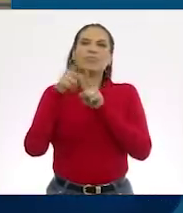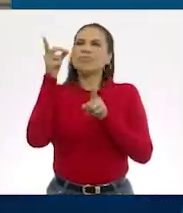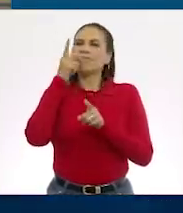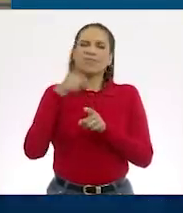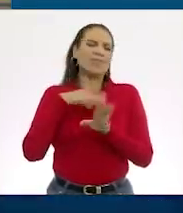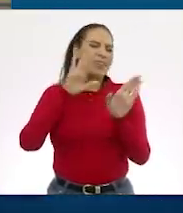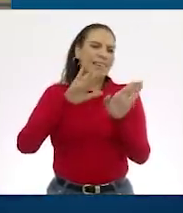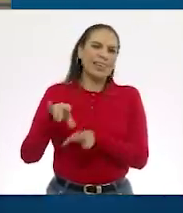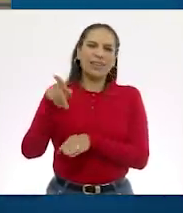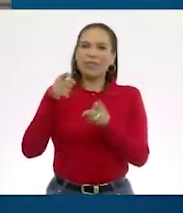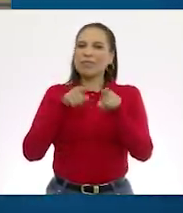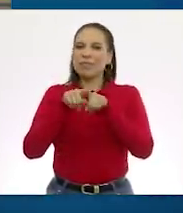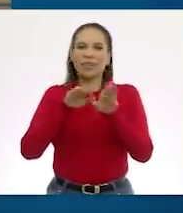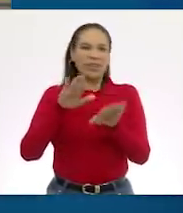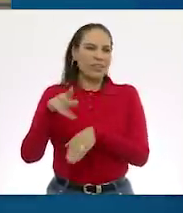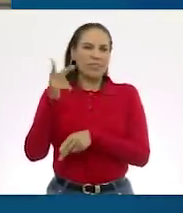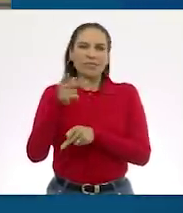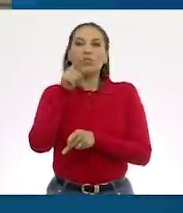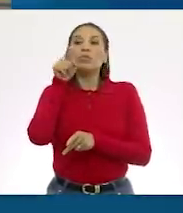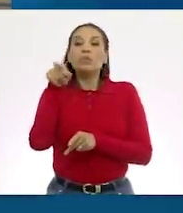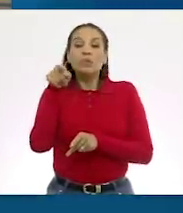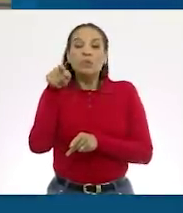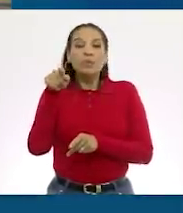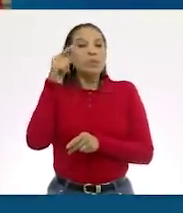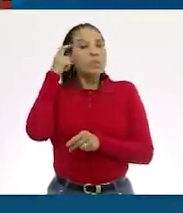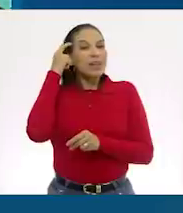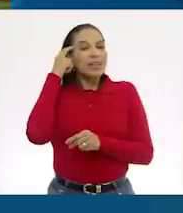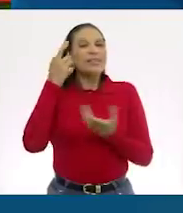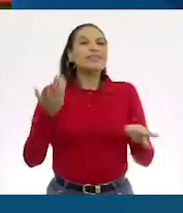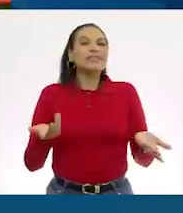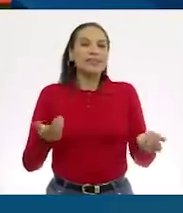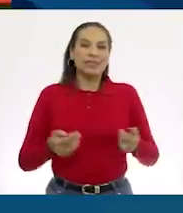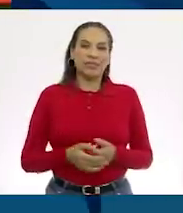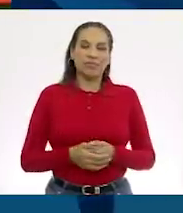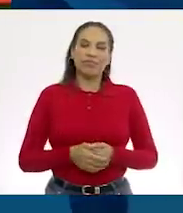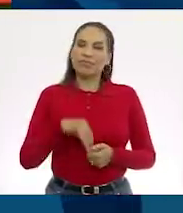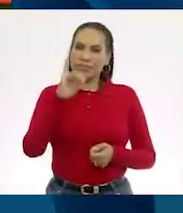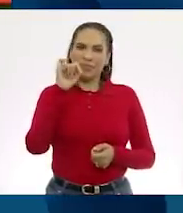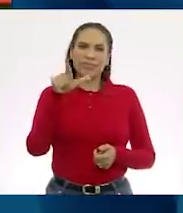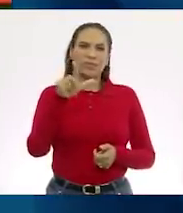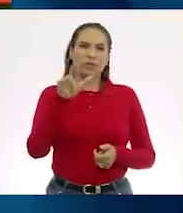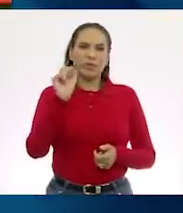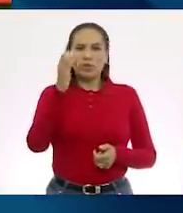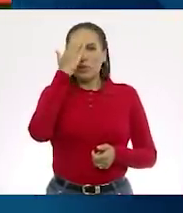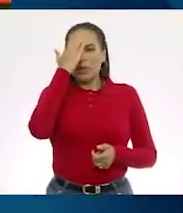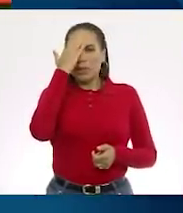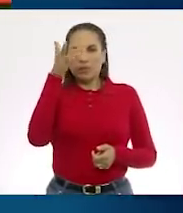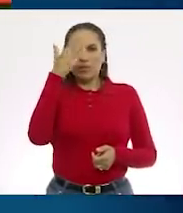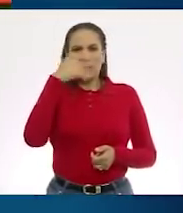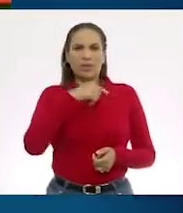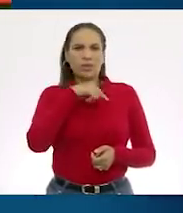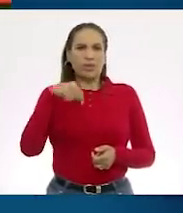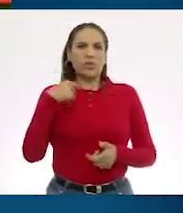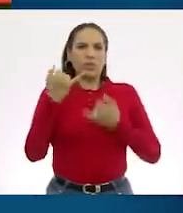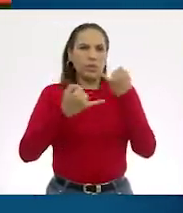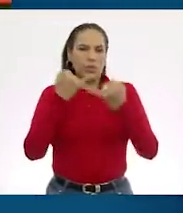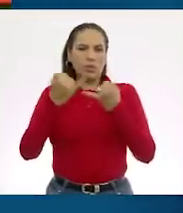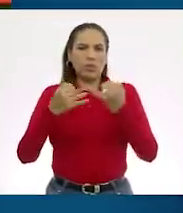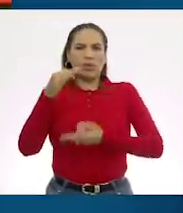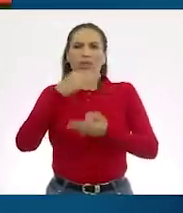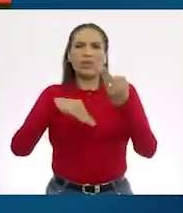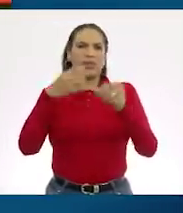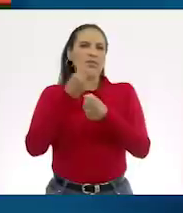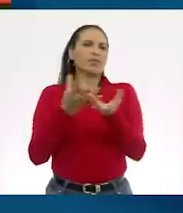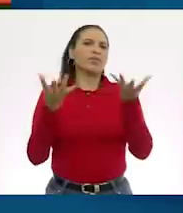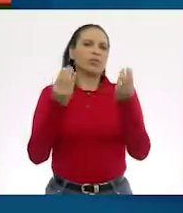te preguntamos qué dice tu hermano, sino lo que tú piensas. Sí, Luis, tú nos conoces y sabes que a nosotras nos gusta jugar a